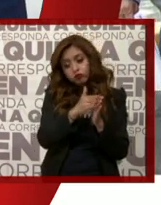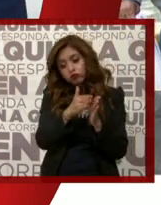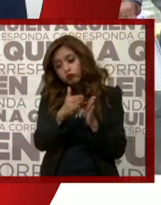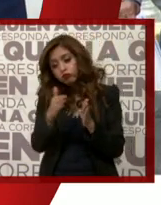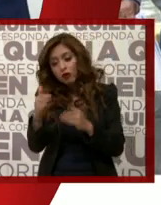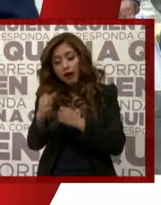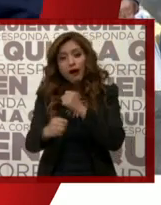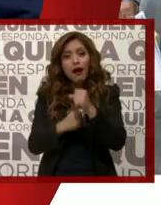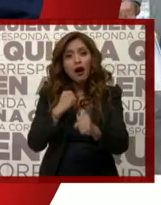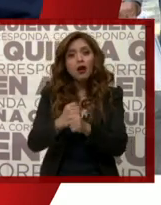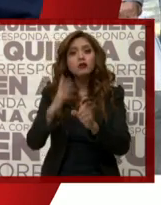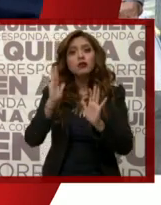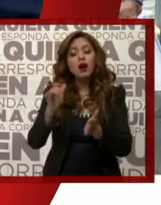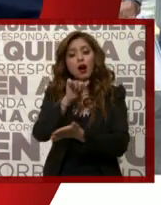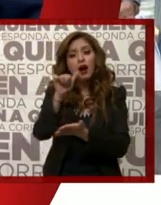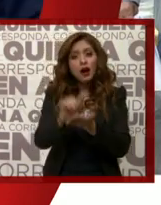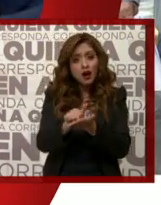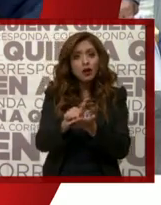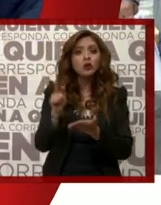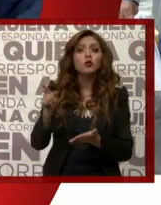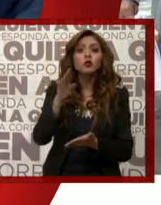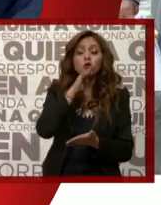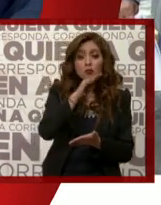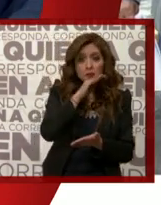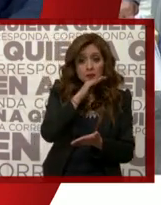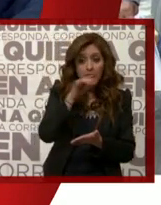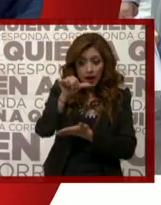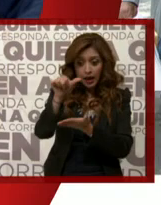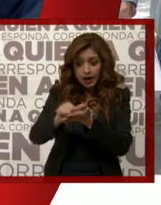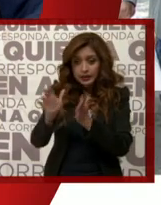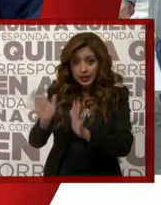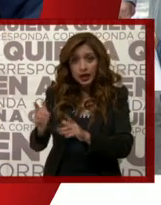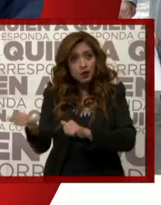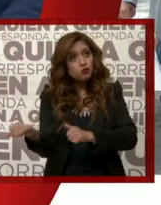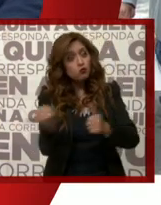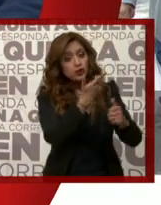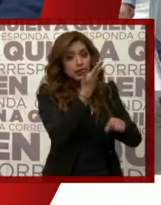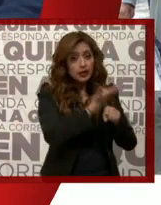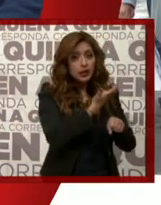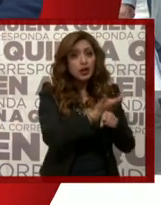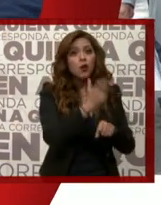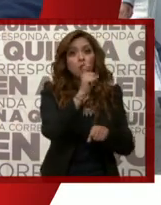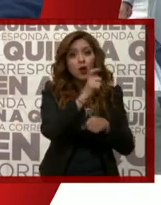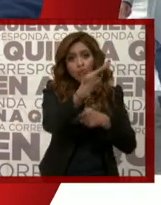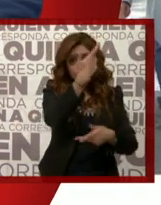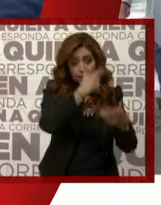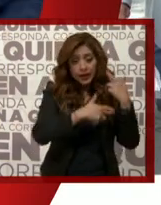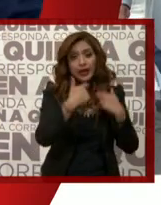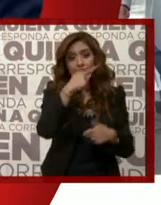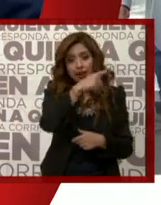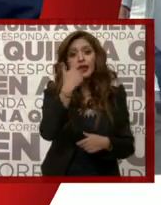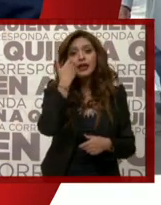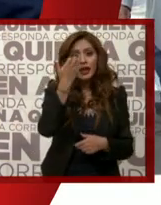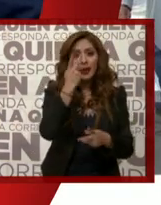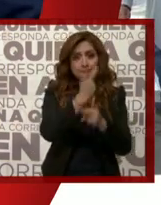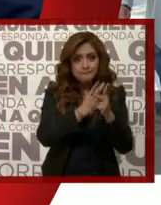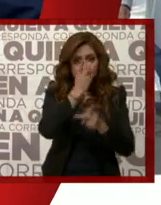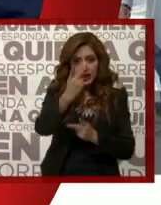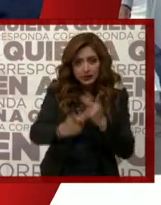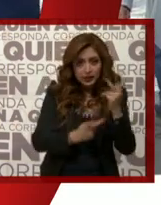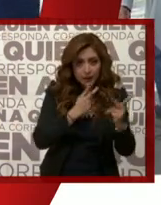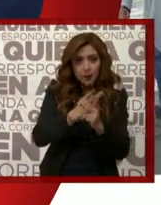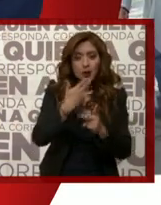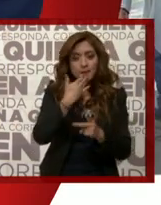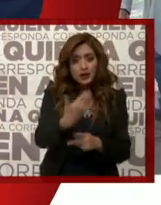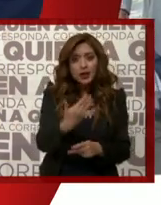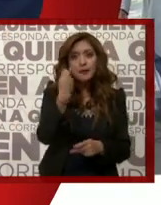nació. Entonces su mamá lo registra, se va a Estados Unidos y ahora que él regresa, quiere tramitar su documentación,